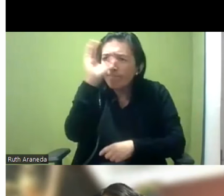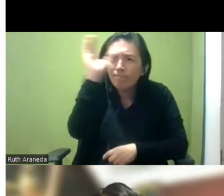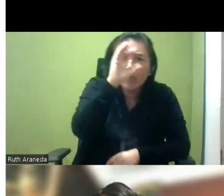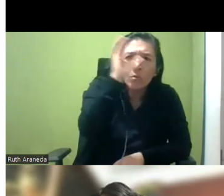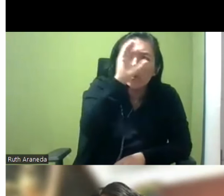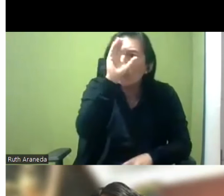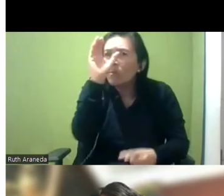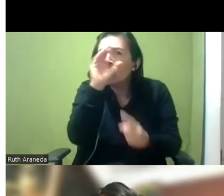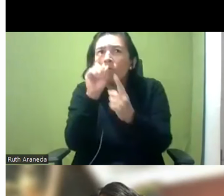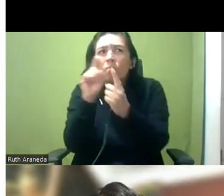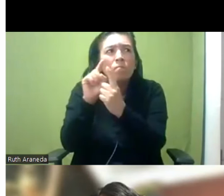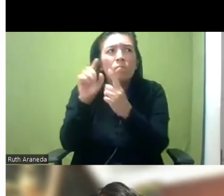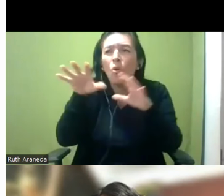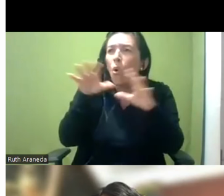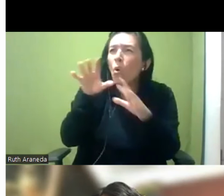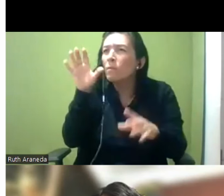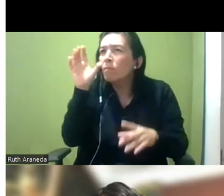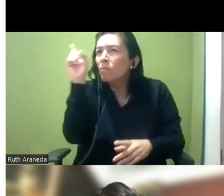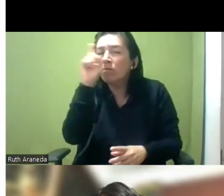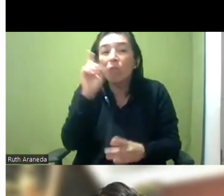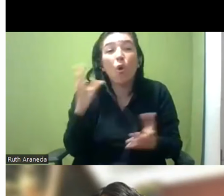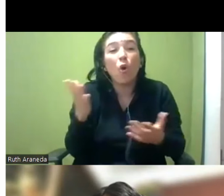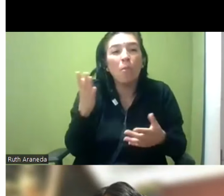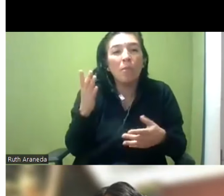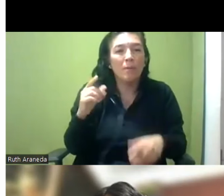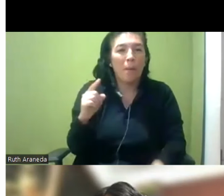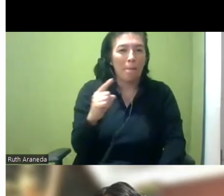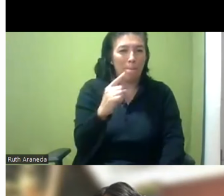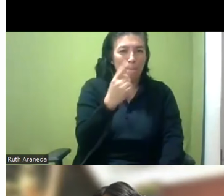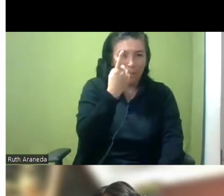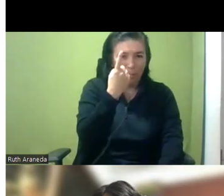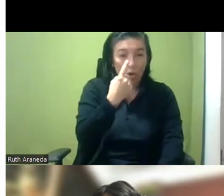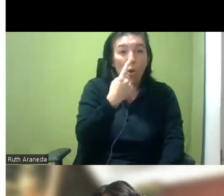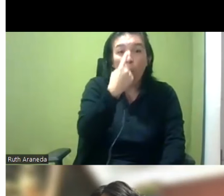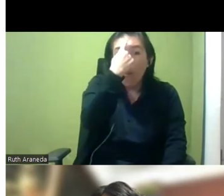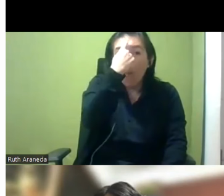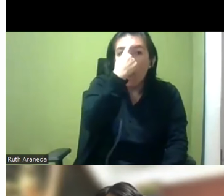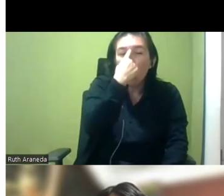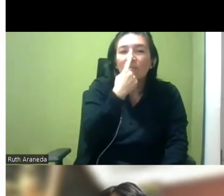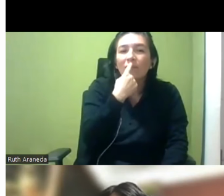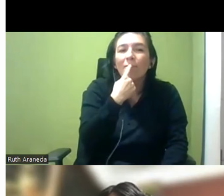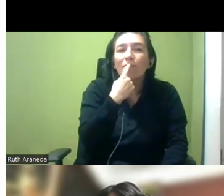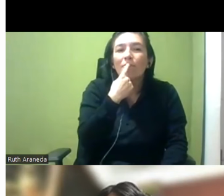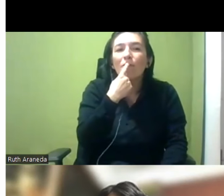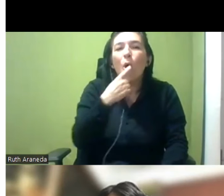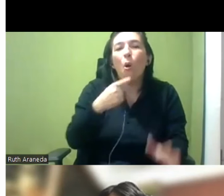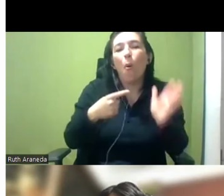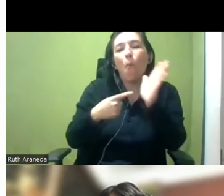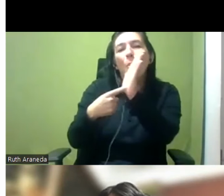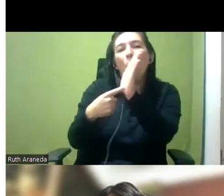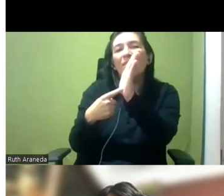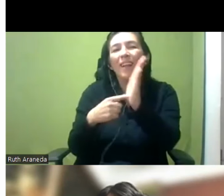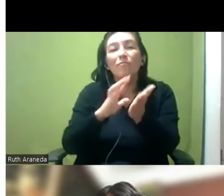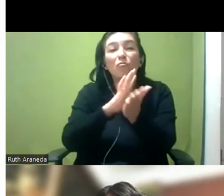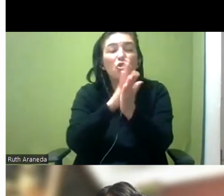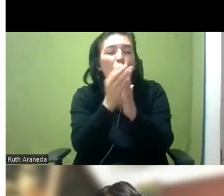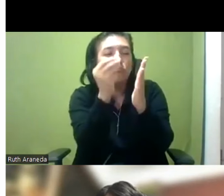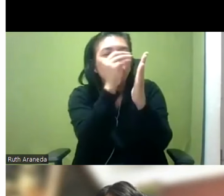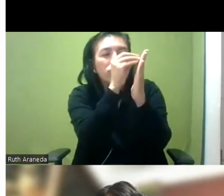ese objeto es si el museo está en condiciones de presentar una ficha que contenga mínimamente